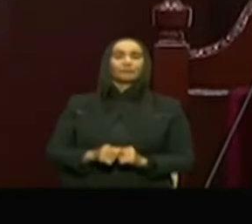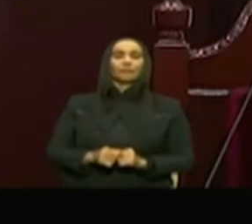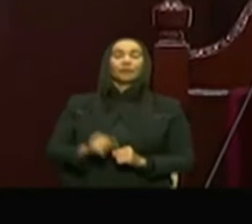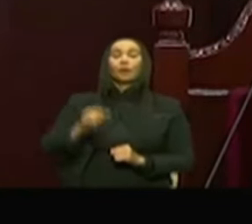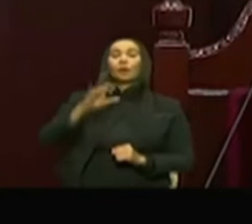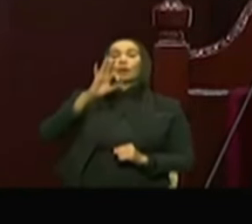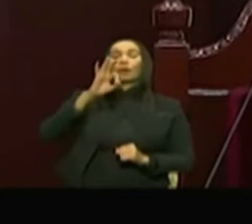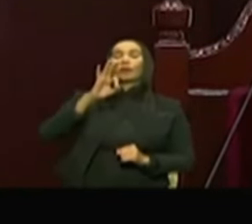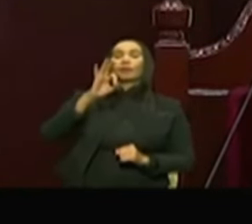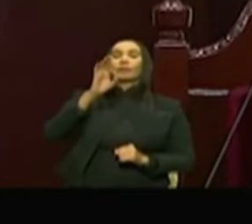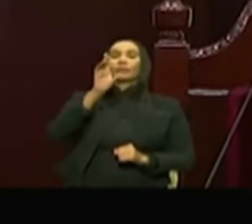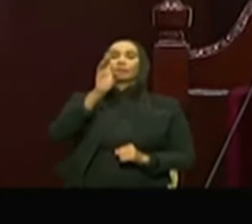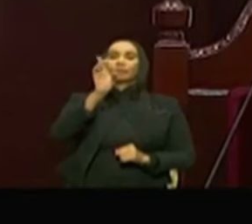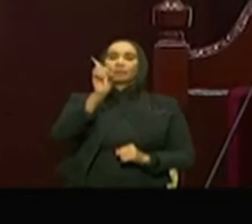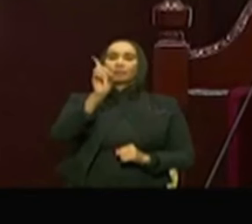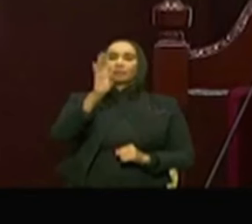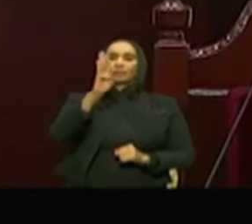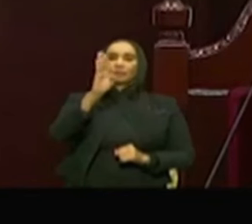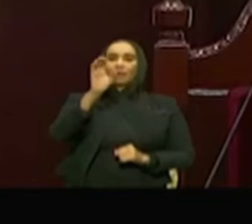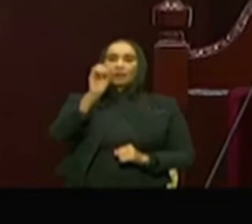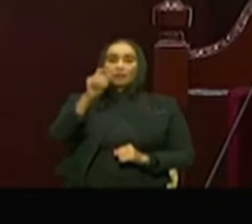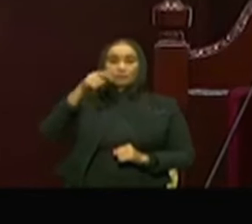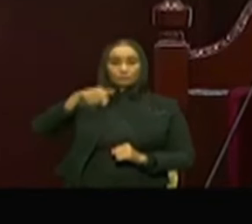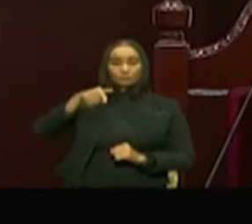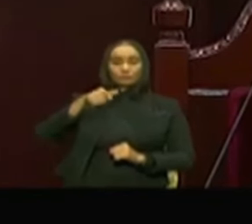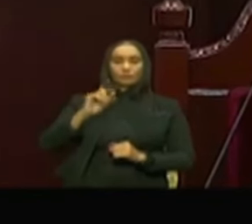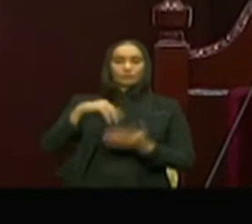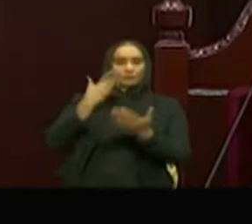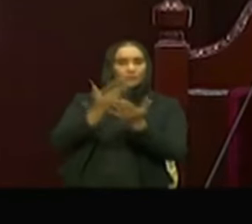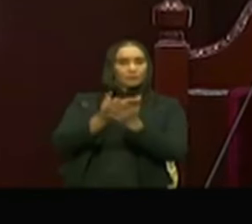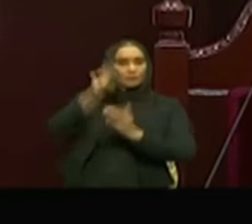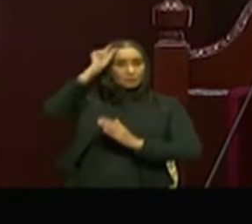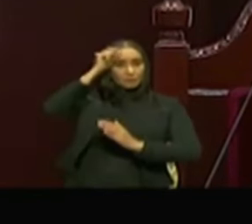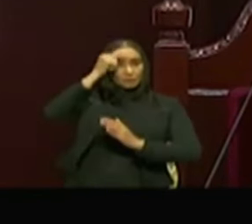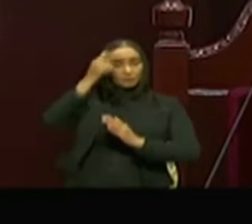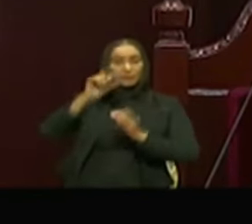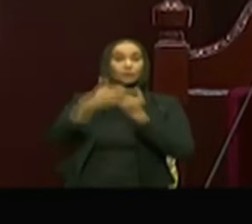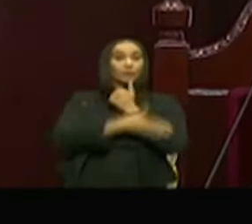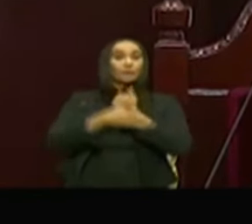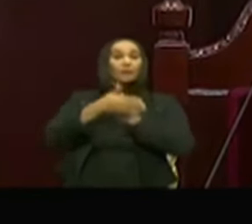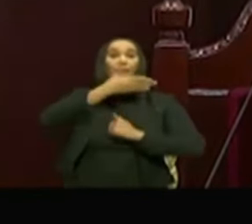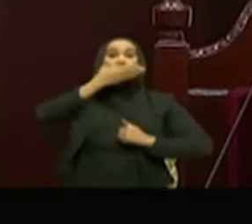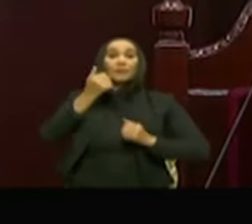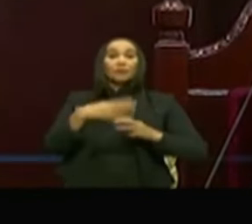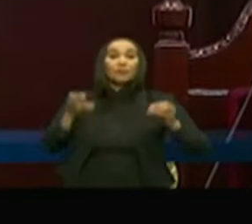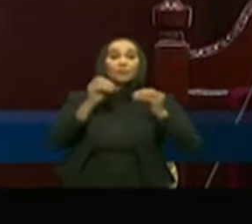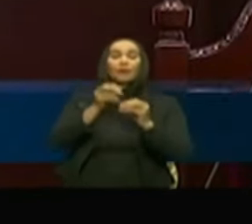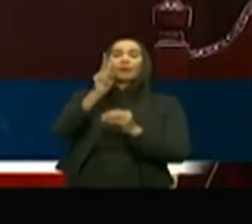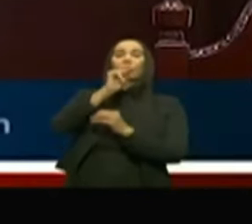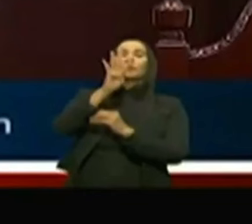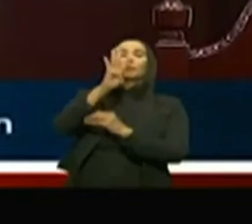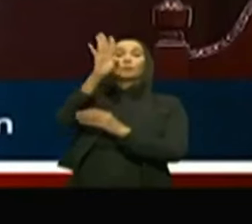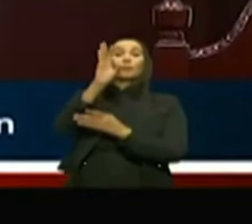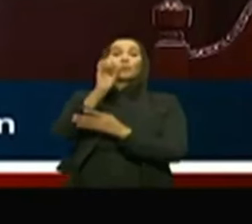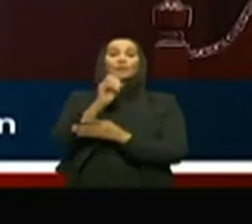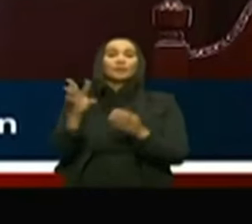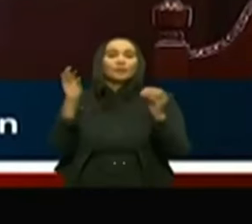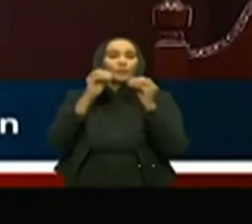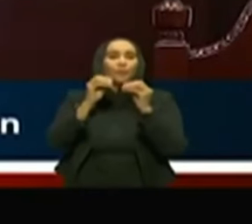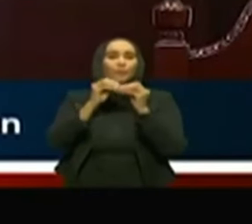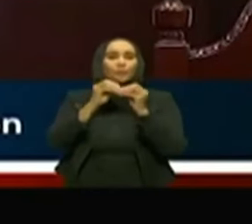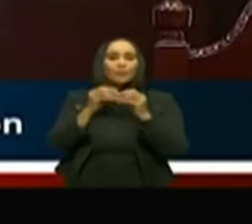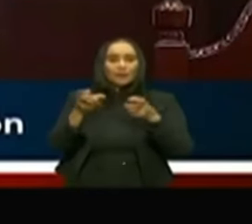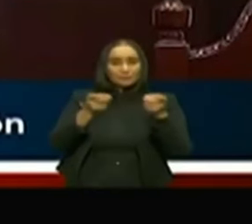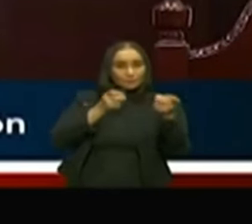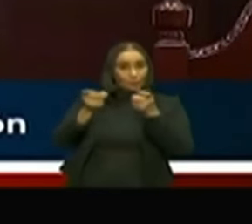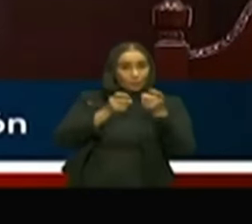Foro Económico de Davos, desde nuestra llegada al gobierno hemos mejorado. Hemos mejorado en un 24% el índice de